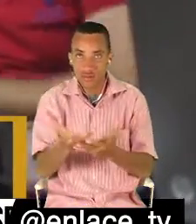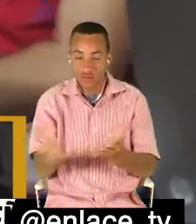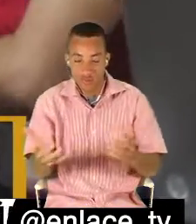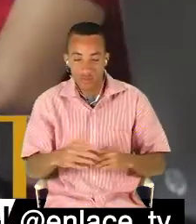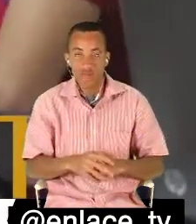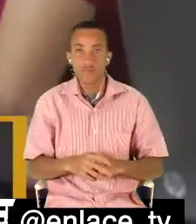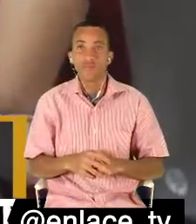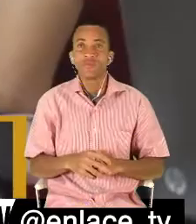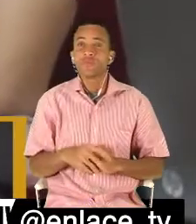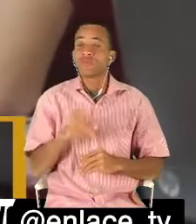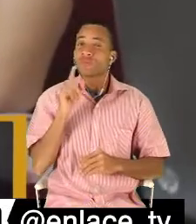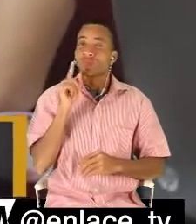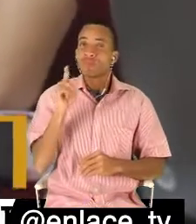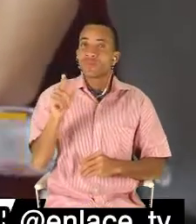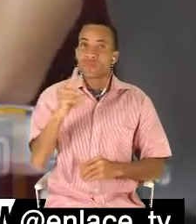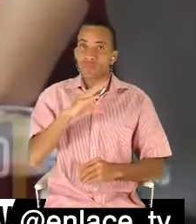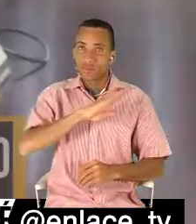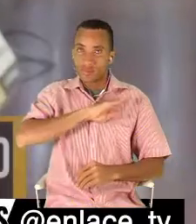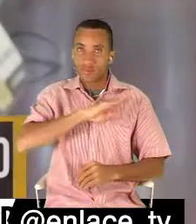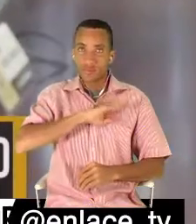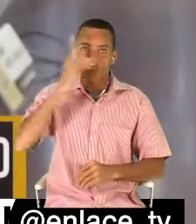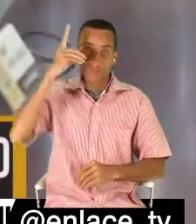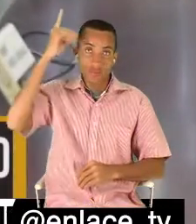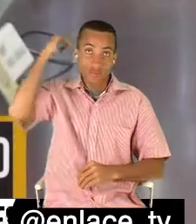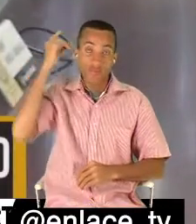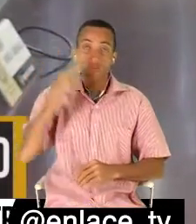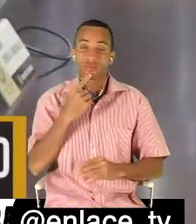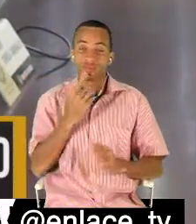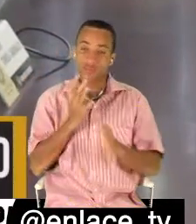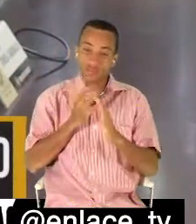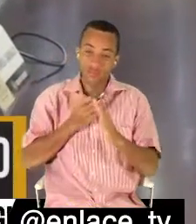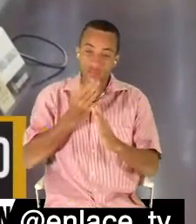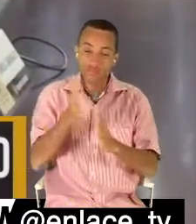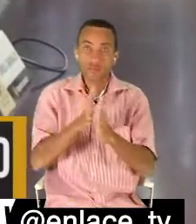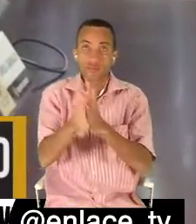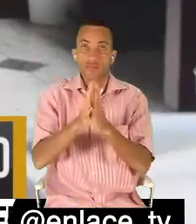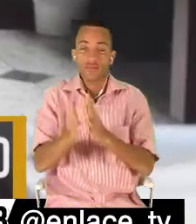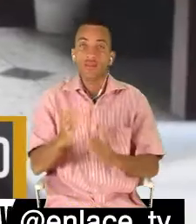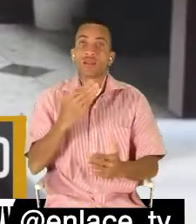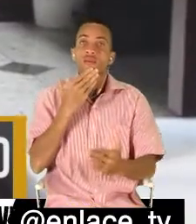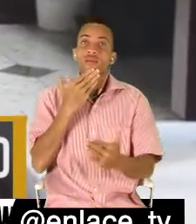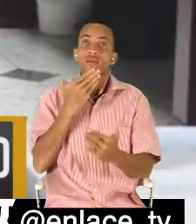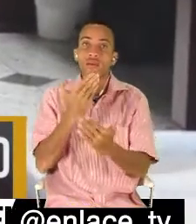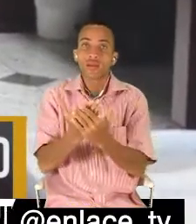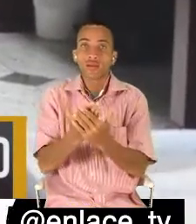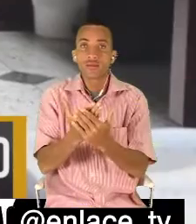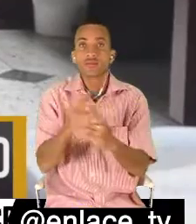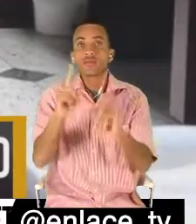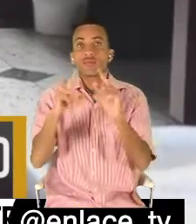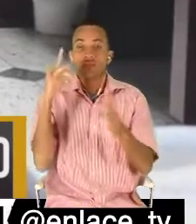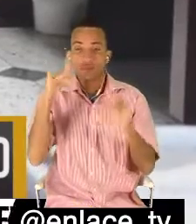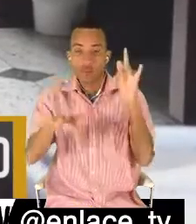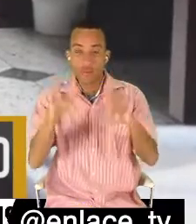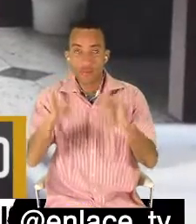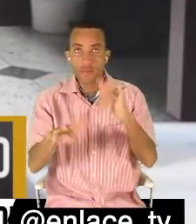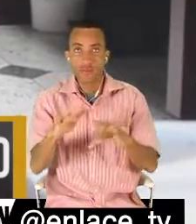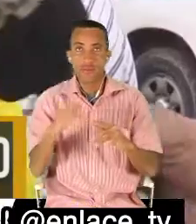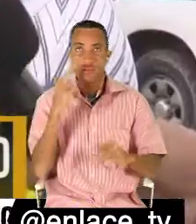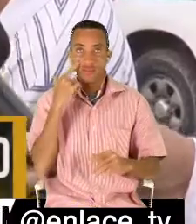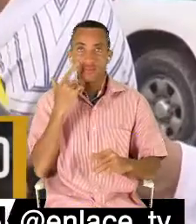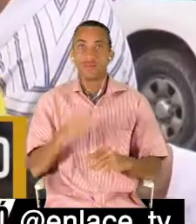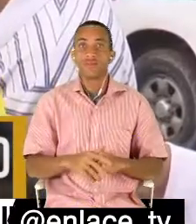del Consejo, el alcalde de Barranca Bermeja, Darío Echeverry Serrano, ha expresado su complacencia y agradecimiento a quienes han participado del trámite de esta